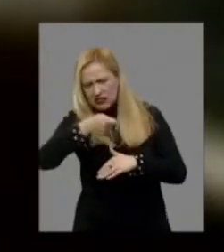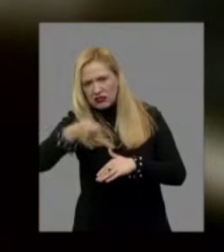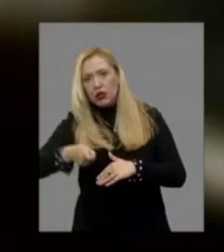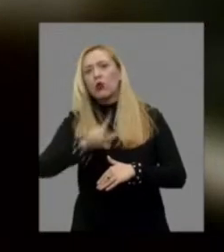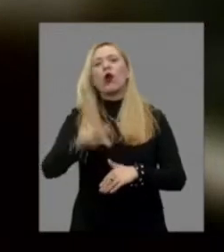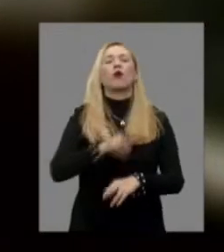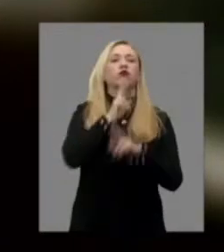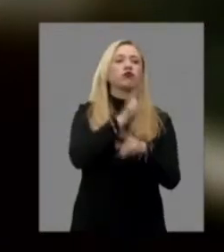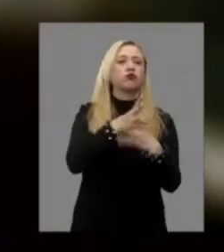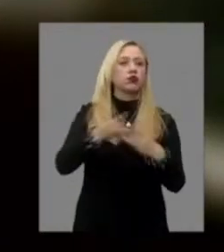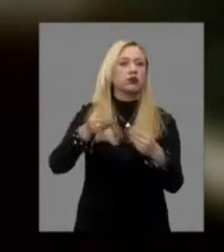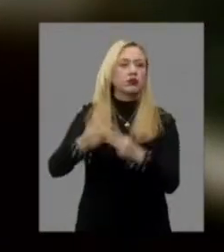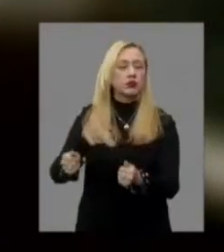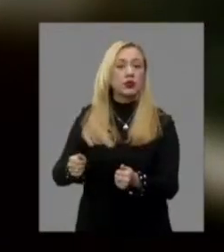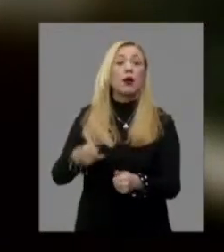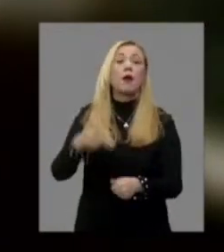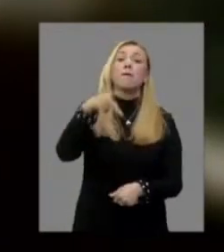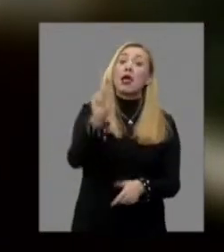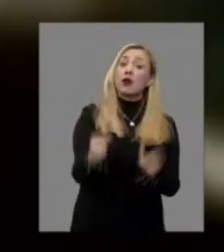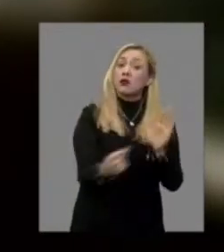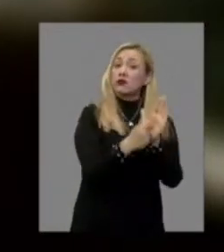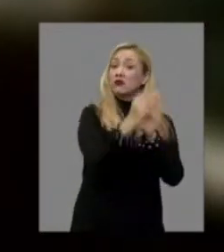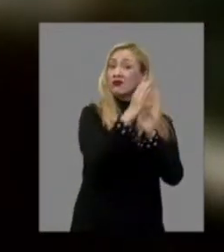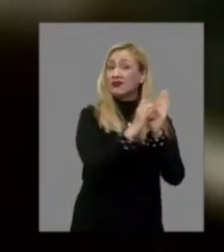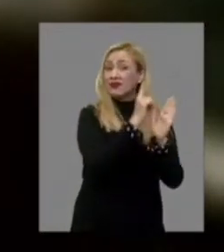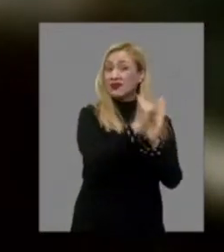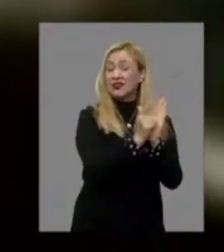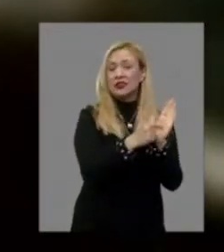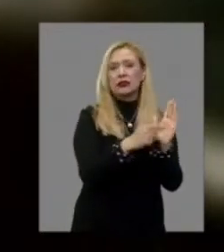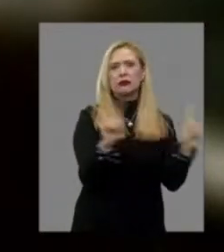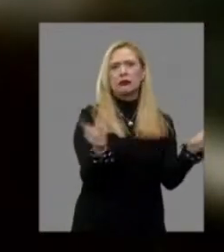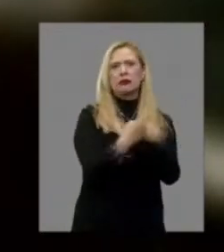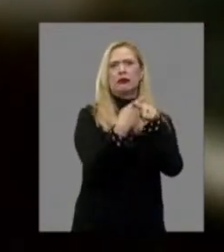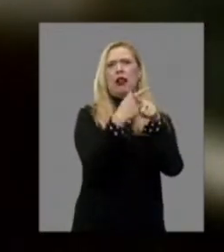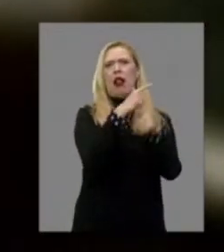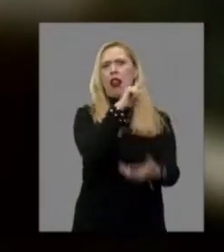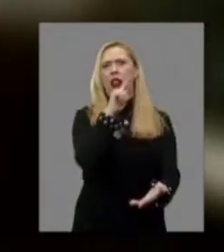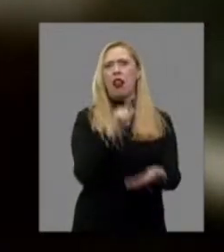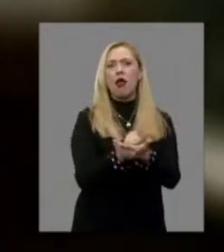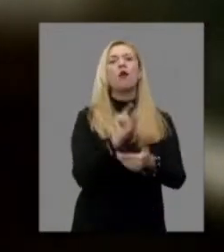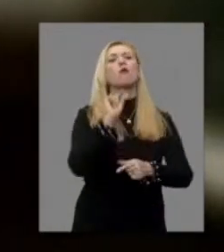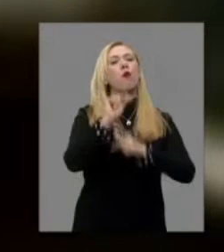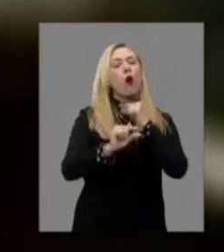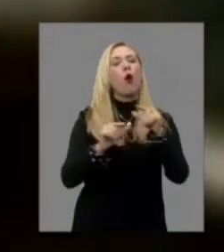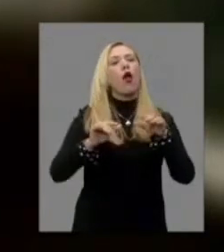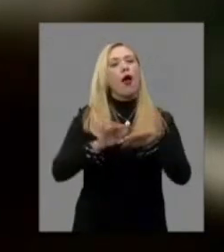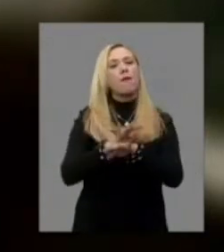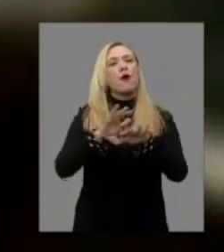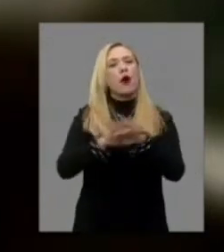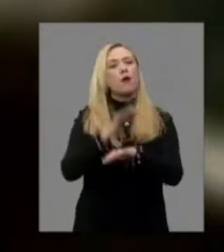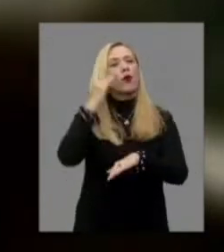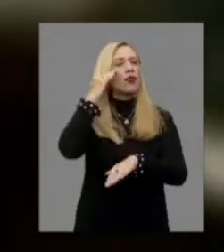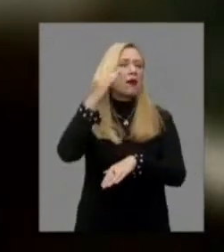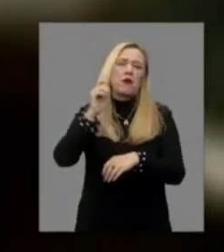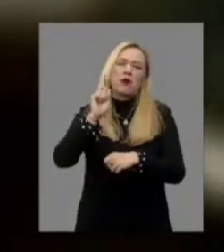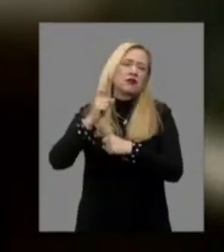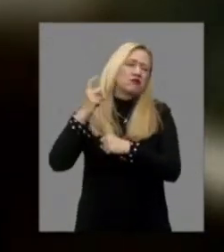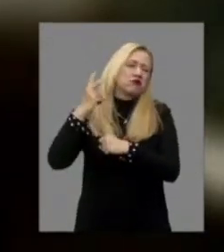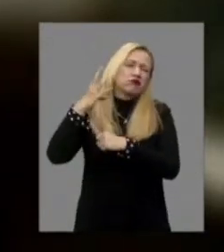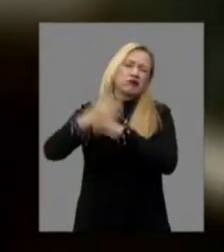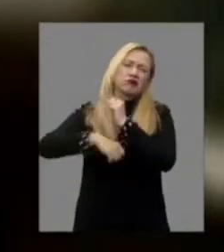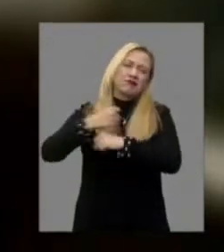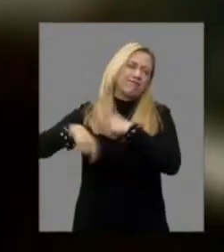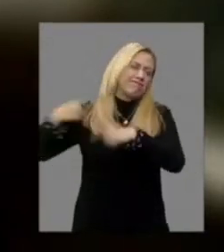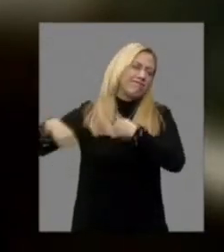intentado evidenciar, el marco constitucional y legal ha venido evolucionando con el tiempo y, desde